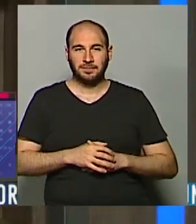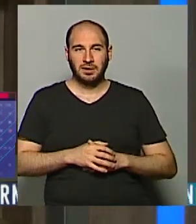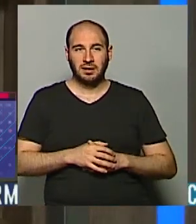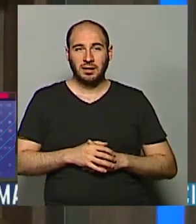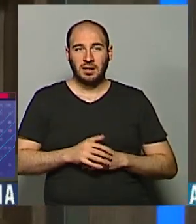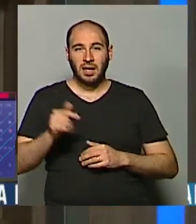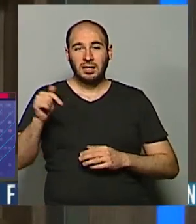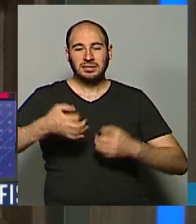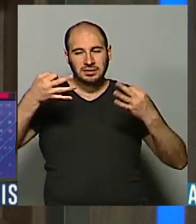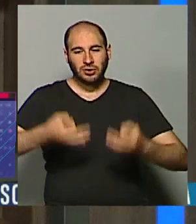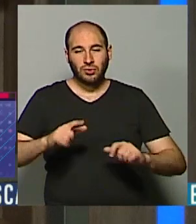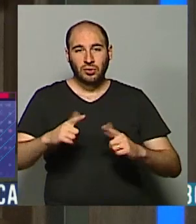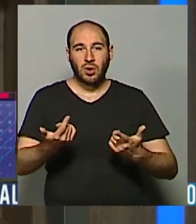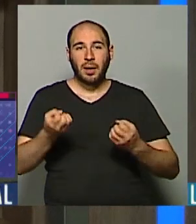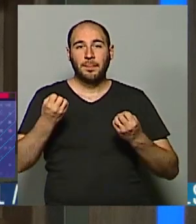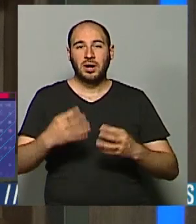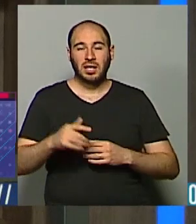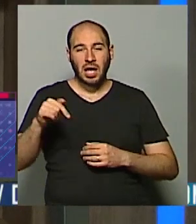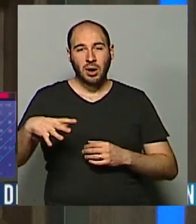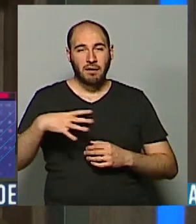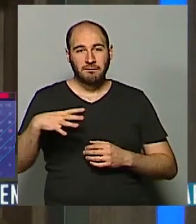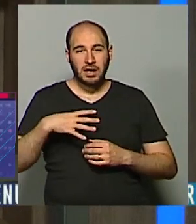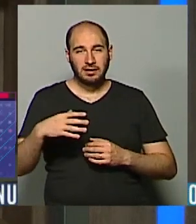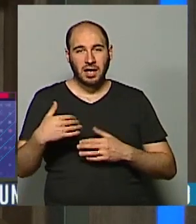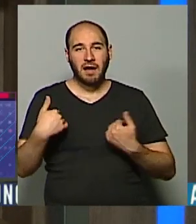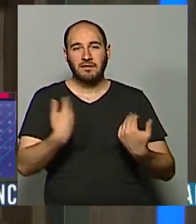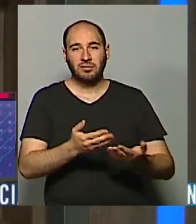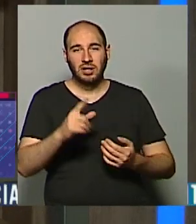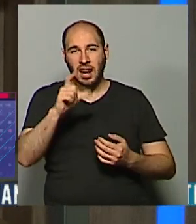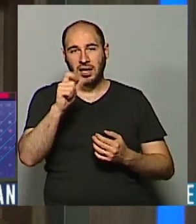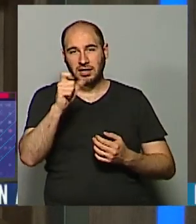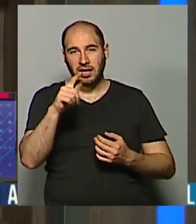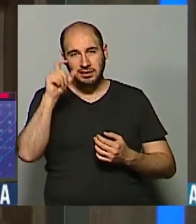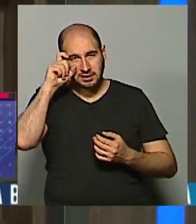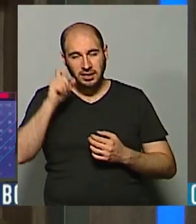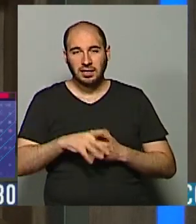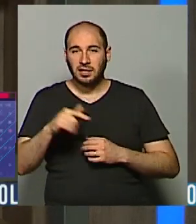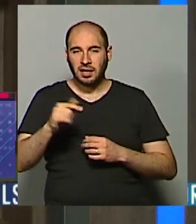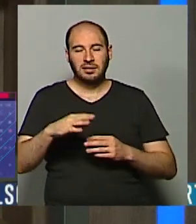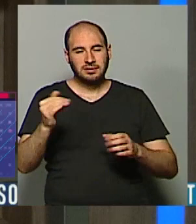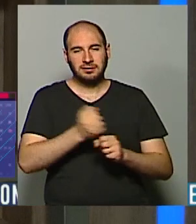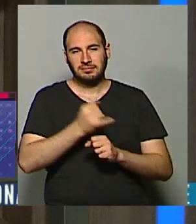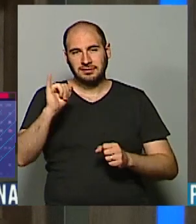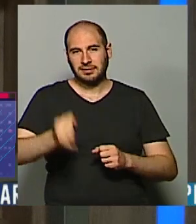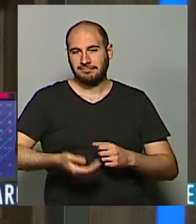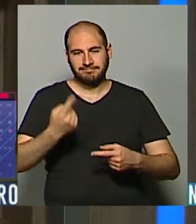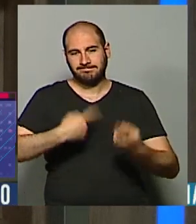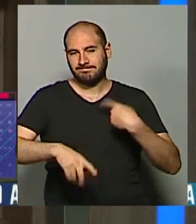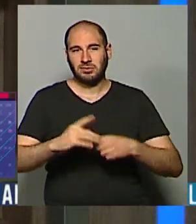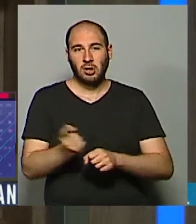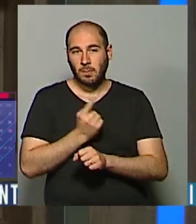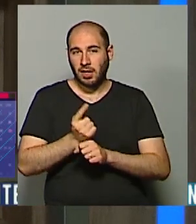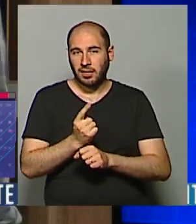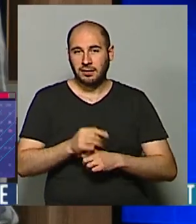bien no está confirmado, porque todavía están terminando, la ventaja para la calle Pou es suficiente y ya es irreversible, ¿es